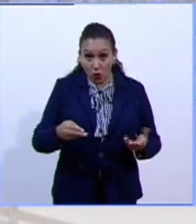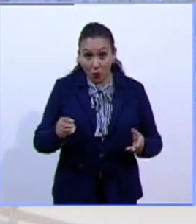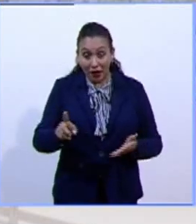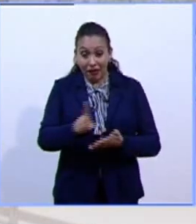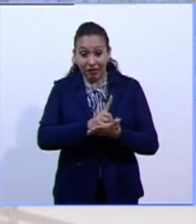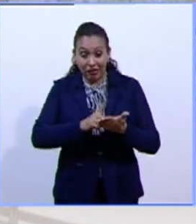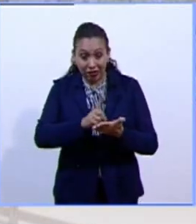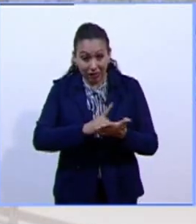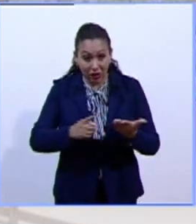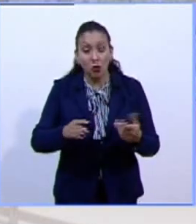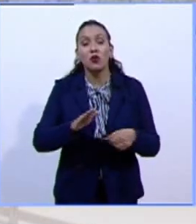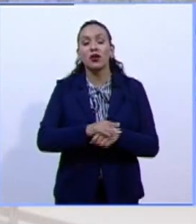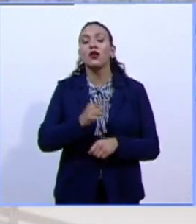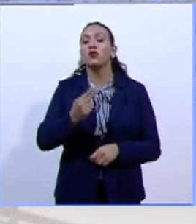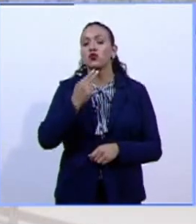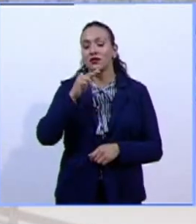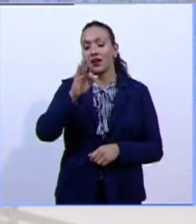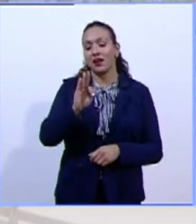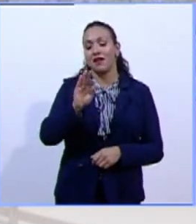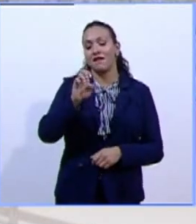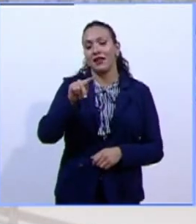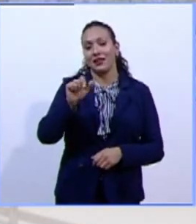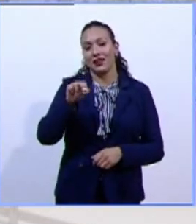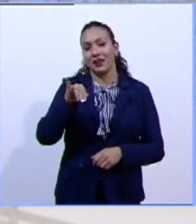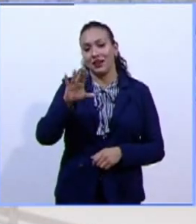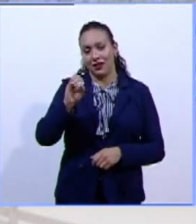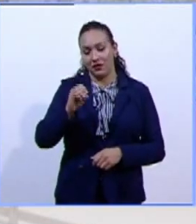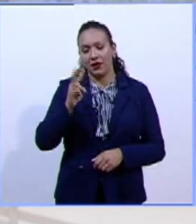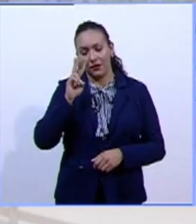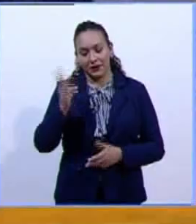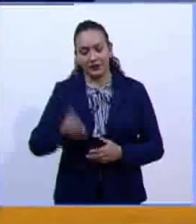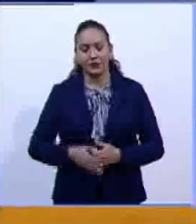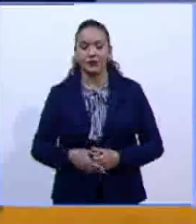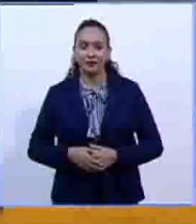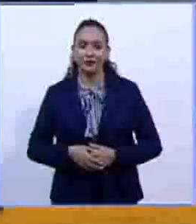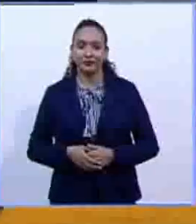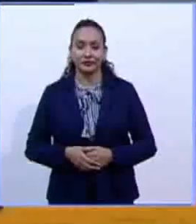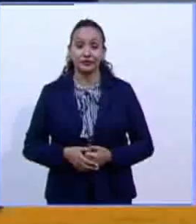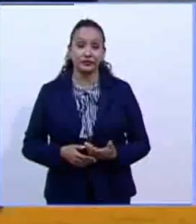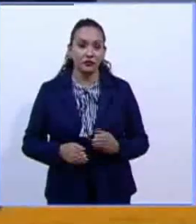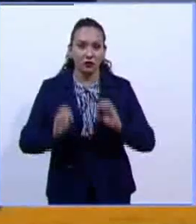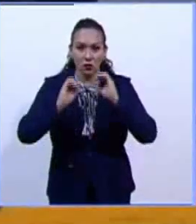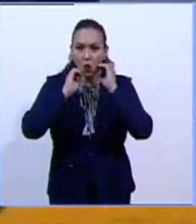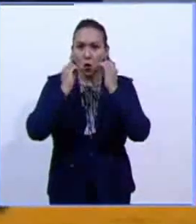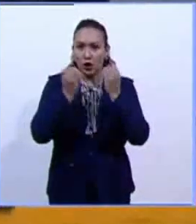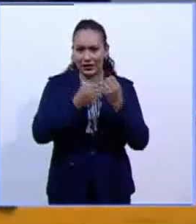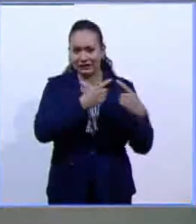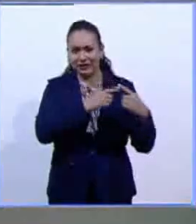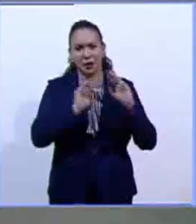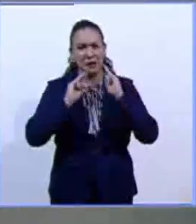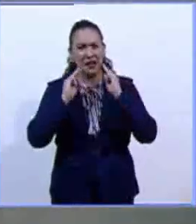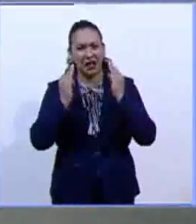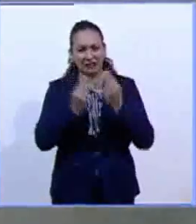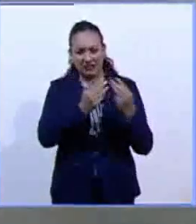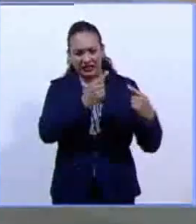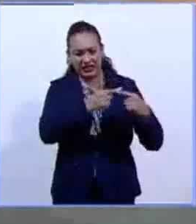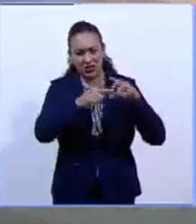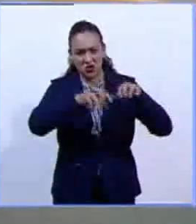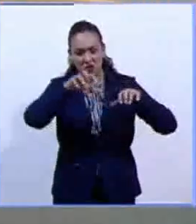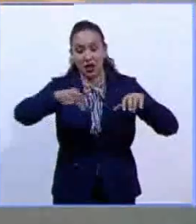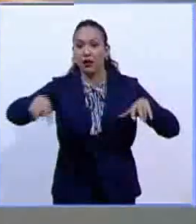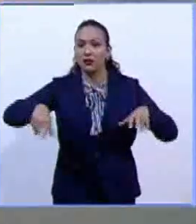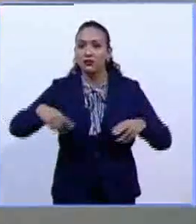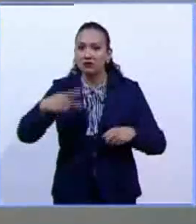especialmente por el fentanilo, coincidieron especialistas. Las organizaciones criminales pueden llegar a ser más